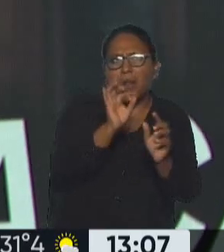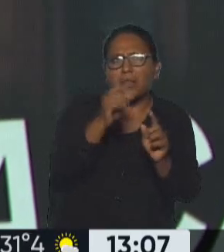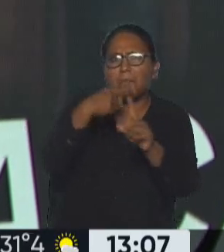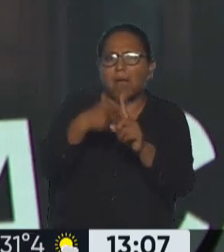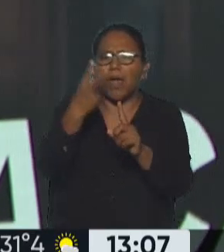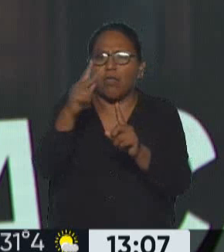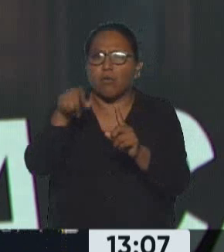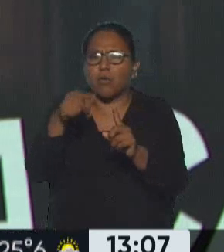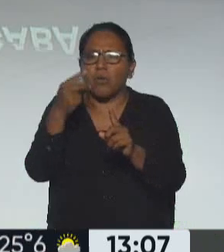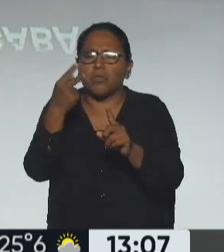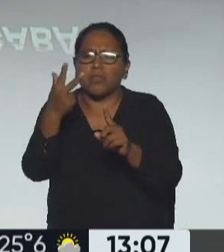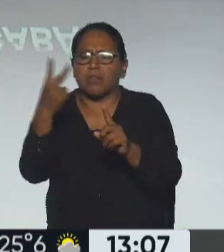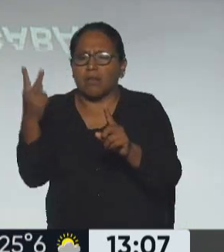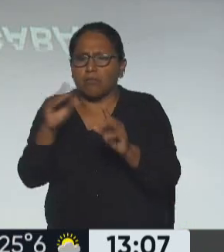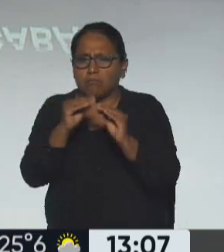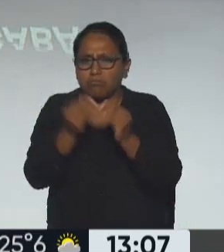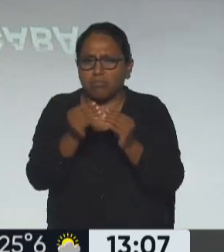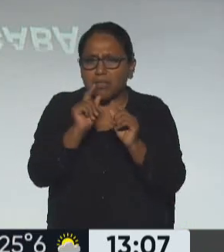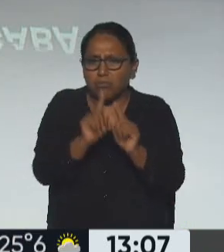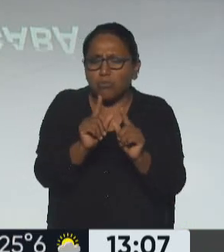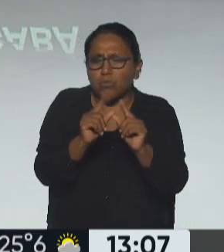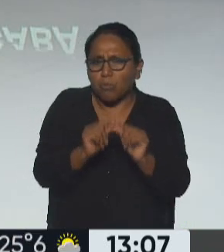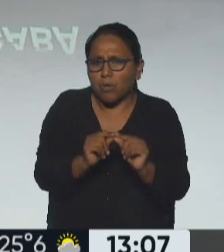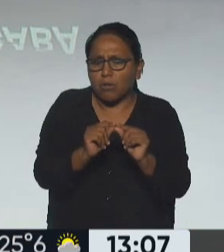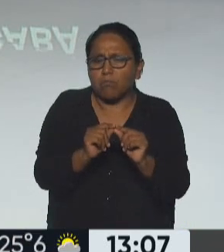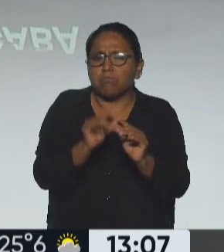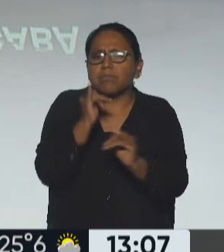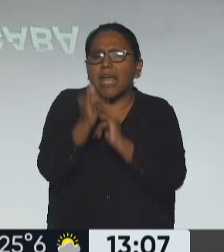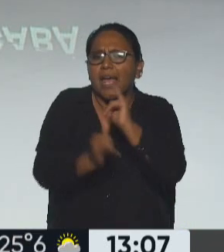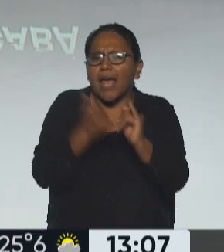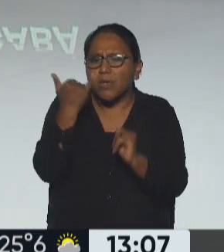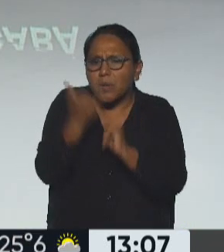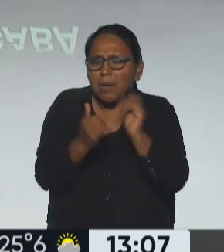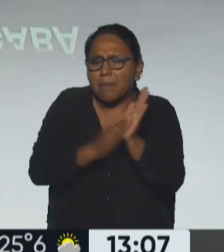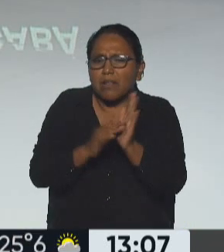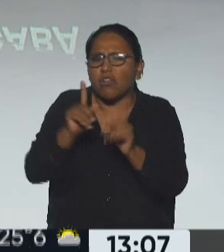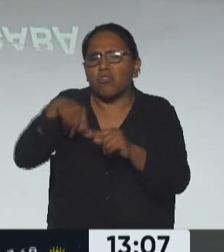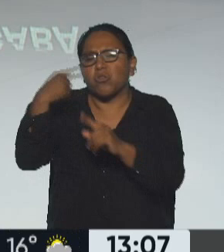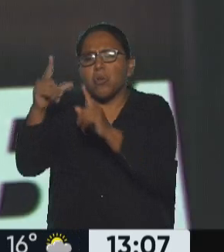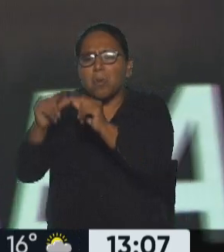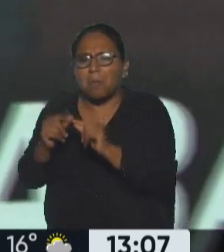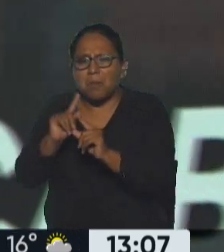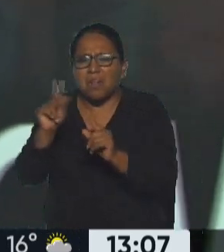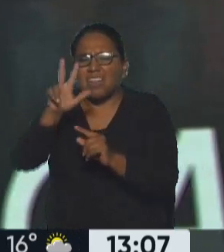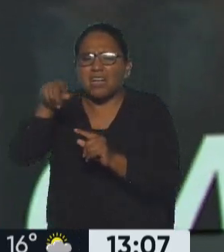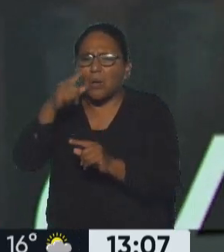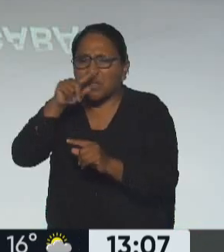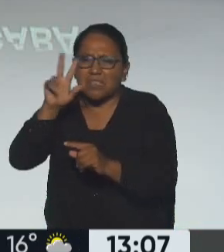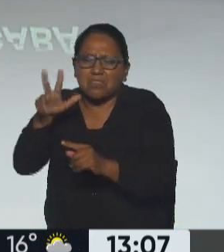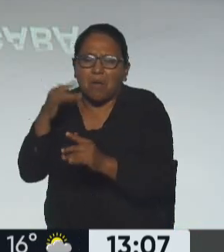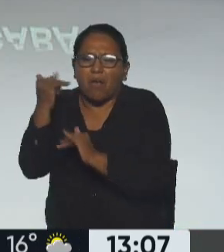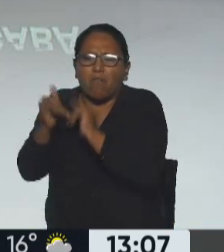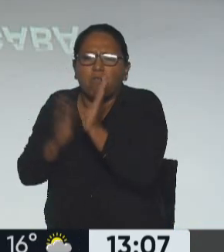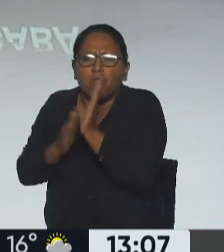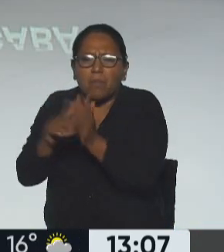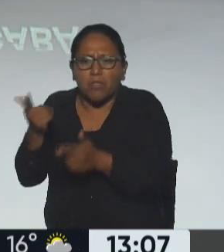tenía a 2.32 Bueno ese es el número es un número que tiene una explicación lo demás números no tiene una aplicación el 3.75 no tiene